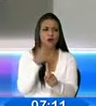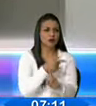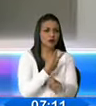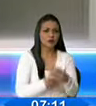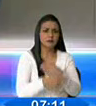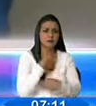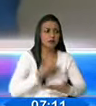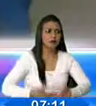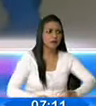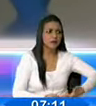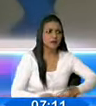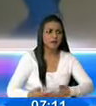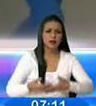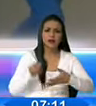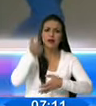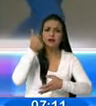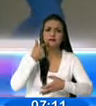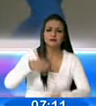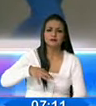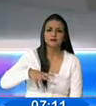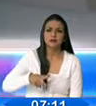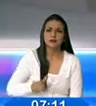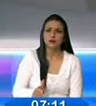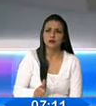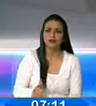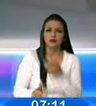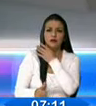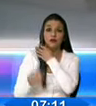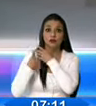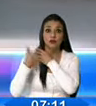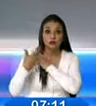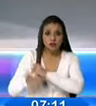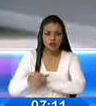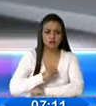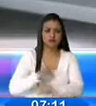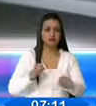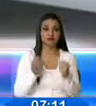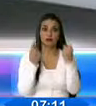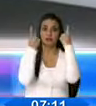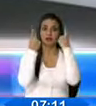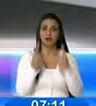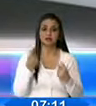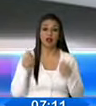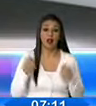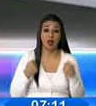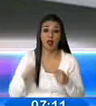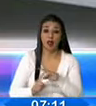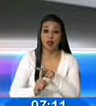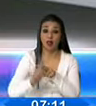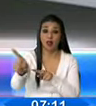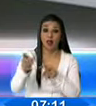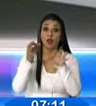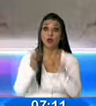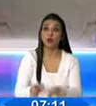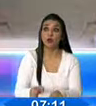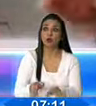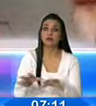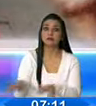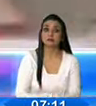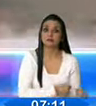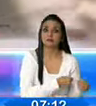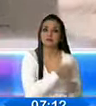para llevársela entonces a lo que yo salgo ella se sorprende de mí y sale corriendo y yo en el momento coja la bebé